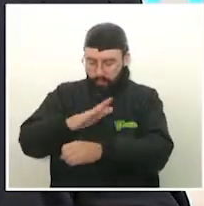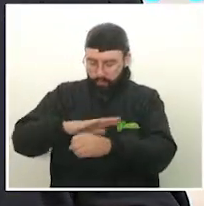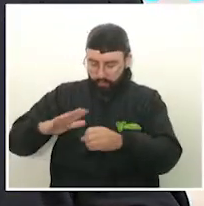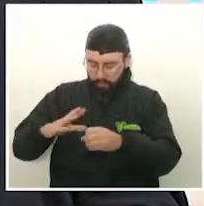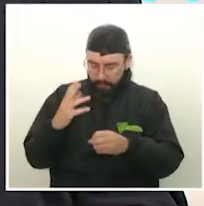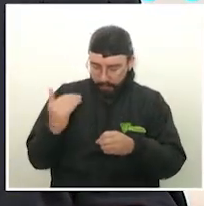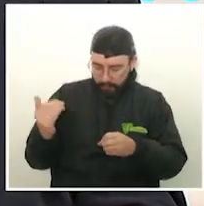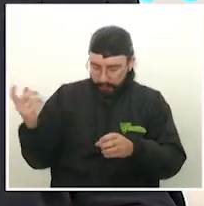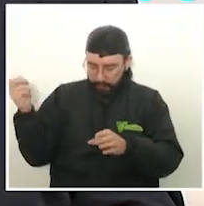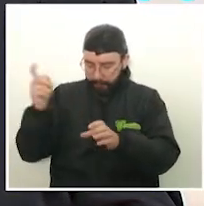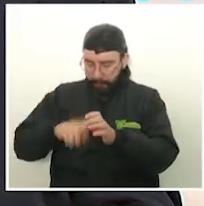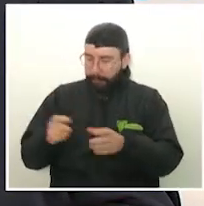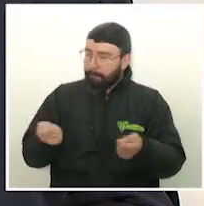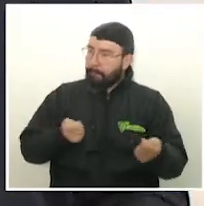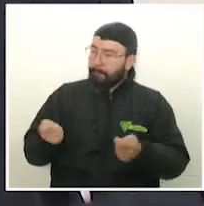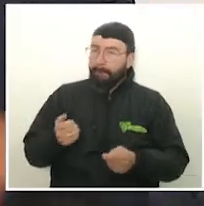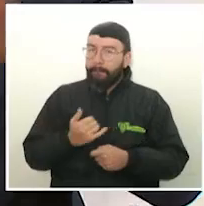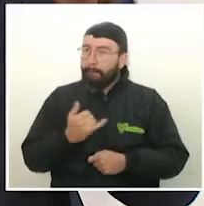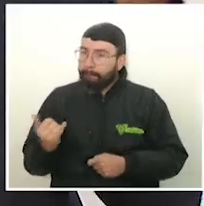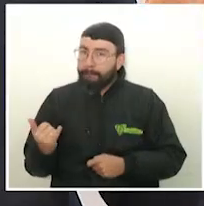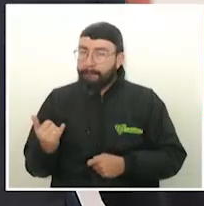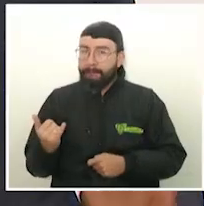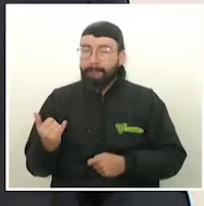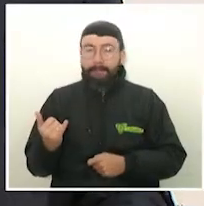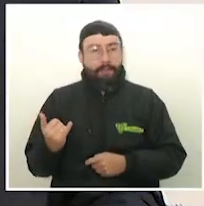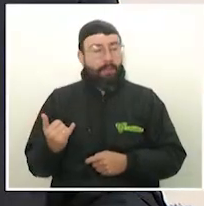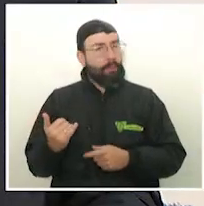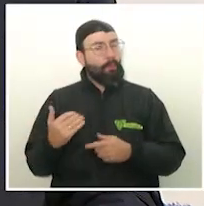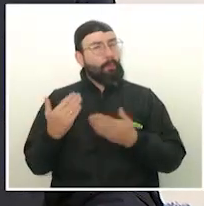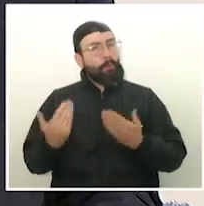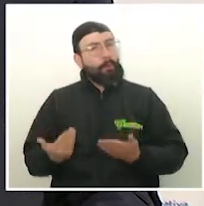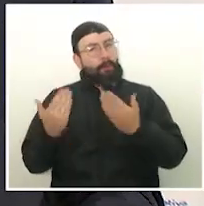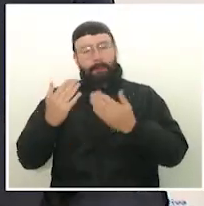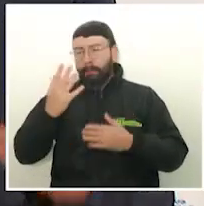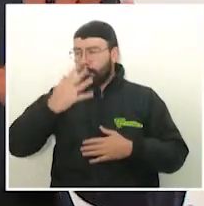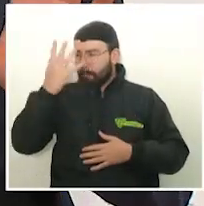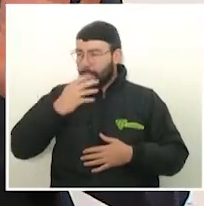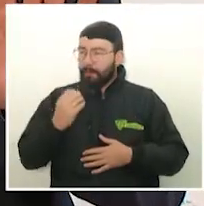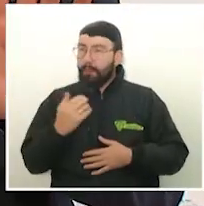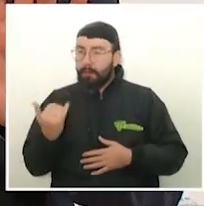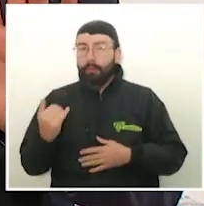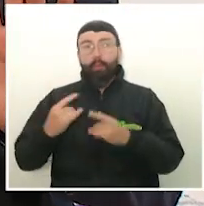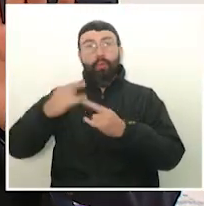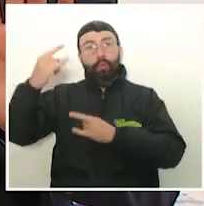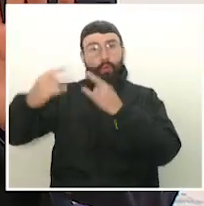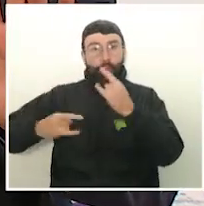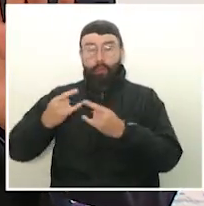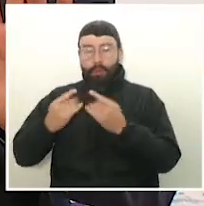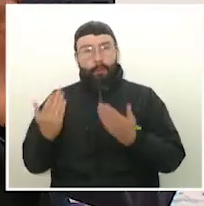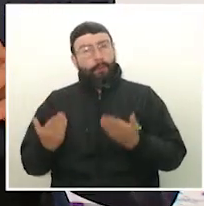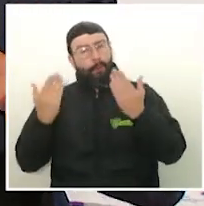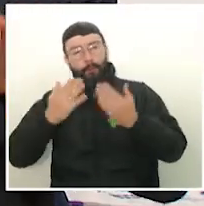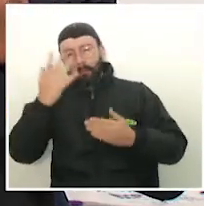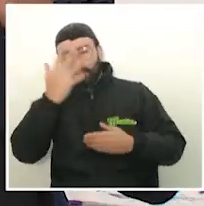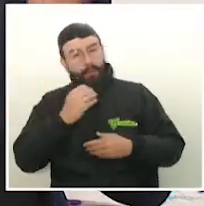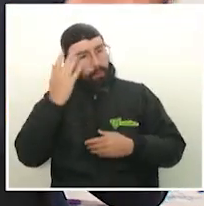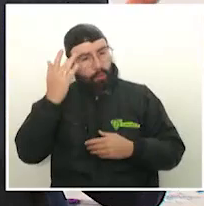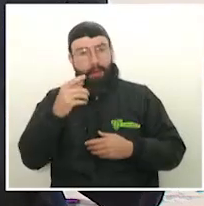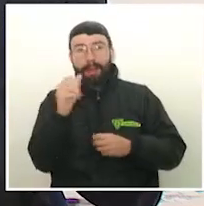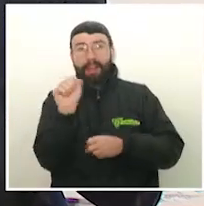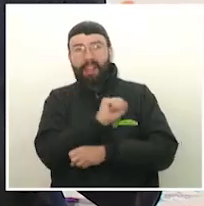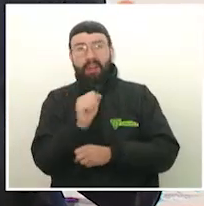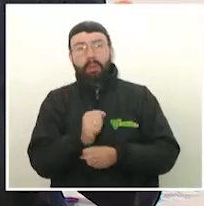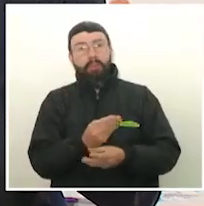agradecieron los ríos. Todo como agradeció el universo, porque se apagaron los carros, porque se apagaron